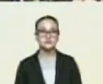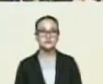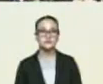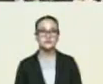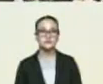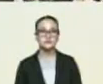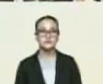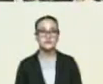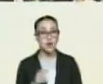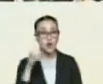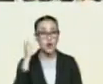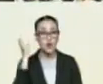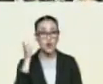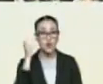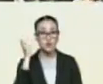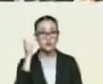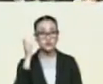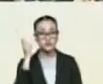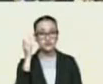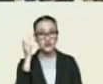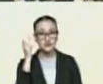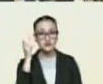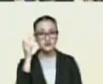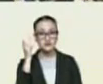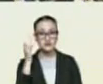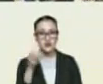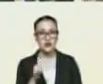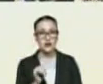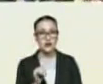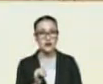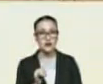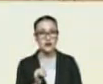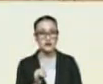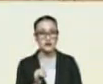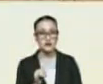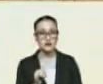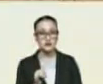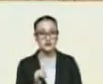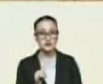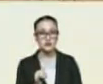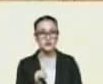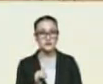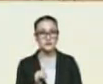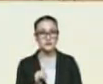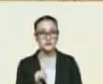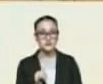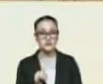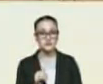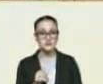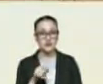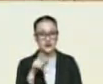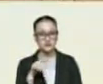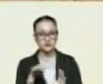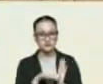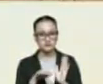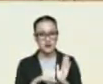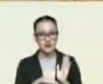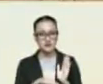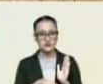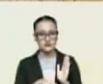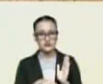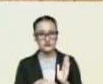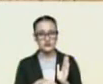La conciencia grande que existe en el poder electoral, que eso es parte de lo que hemos